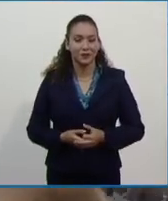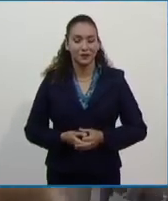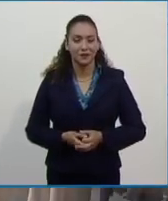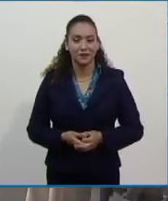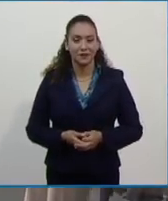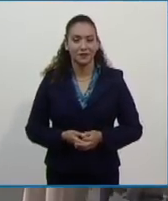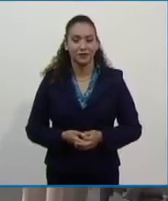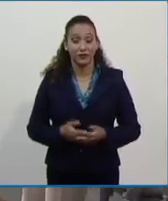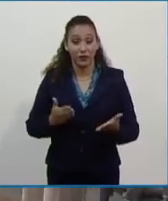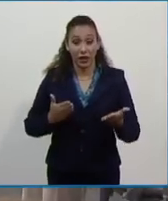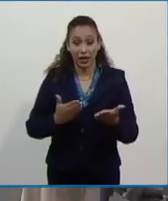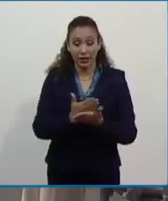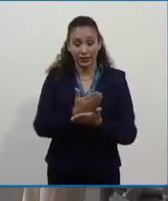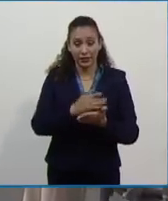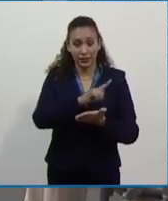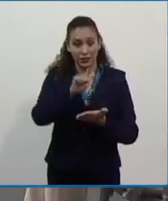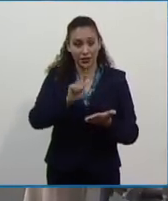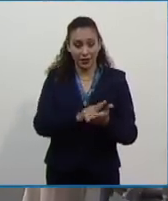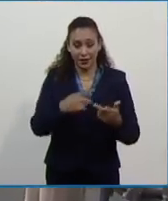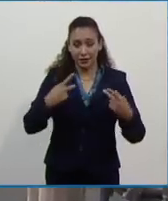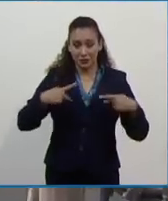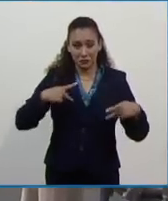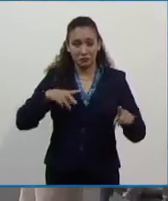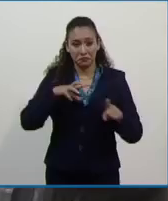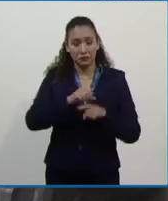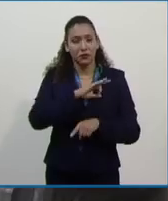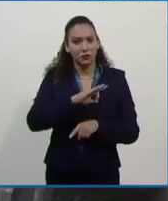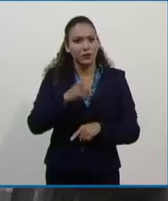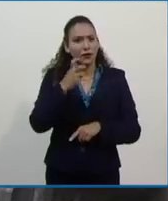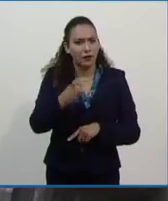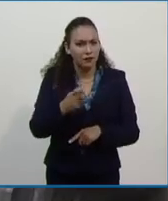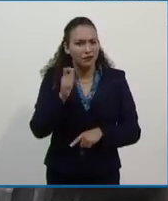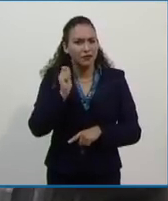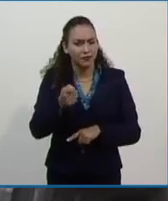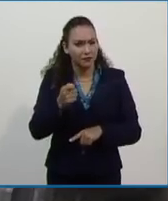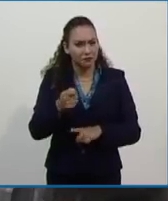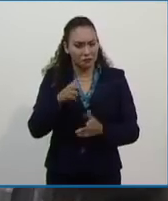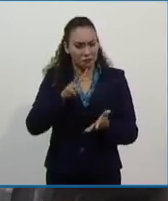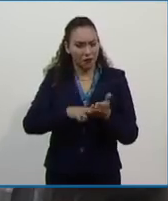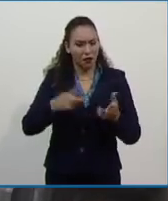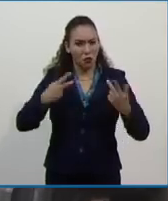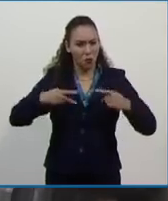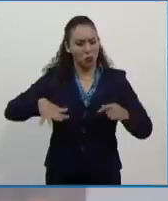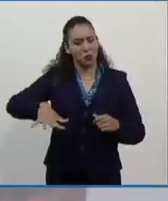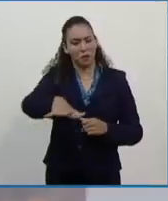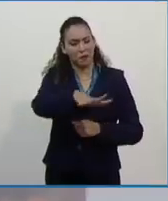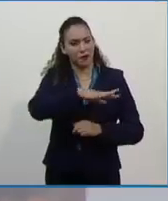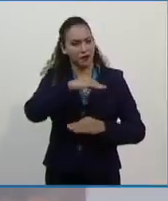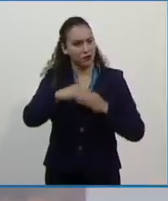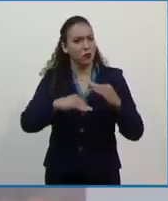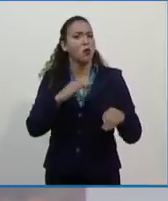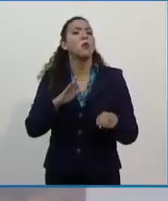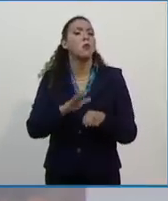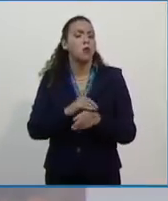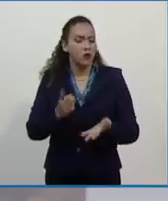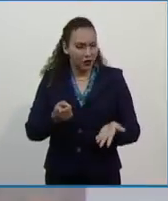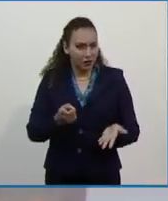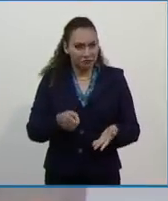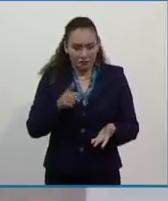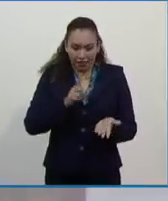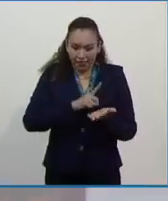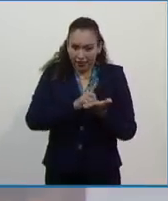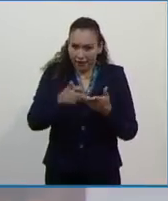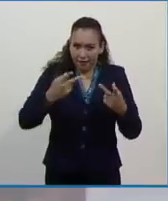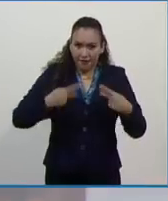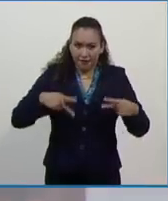El acceso al derecho a la justicia es un principio irrenunciable en cualquier sociedad democrática, aseguró la ministra Loretta Ortiz